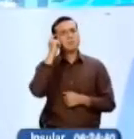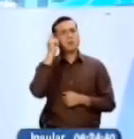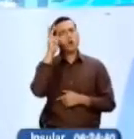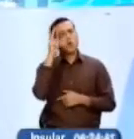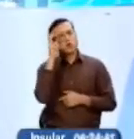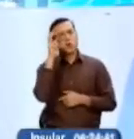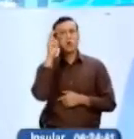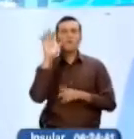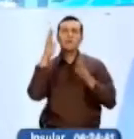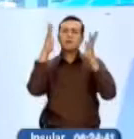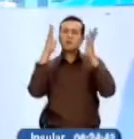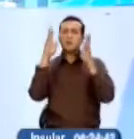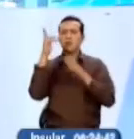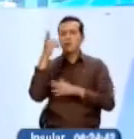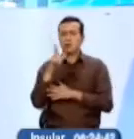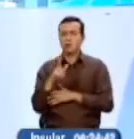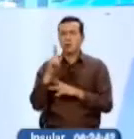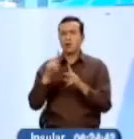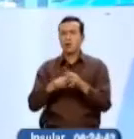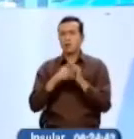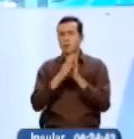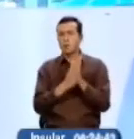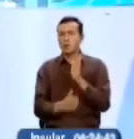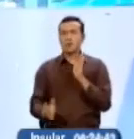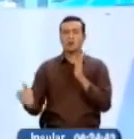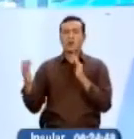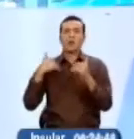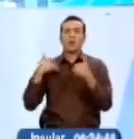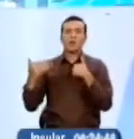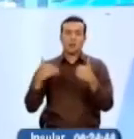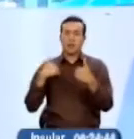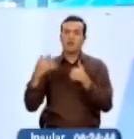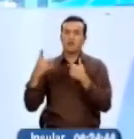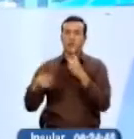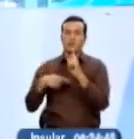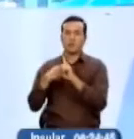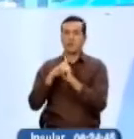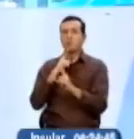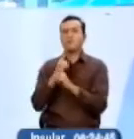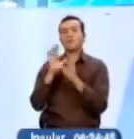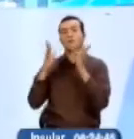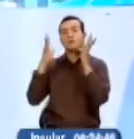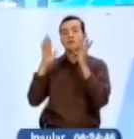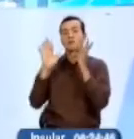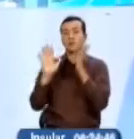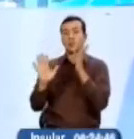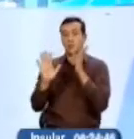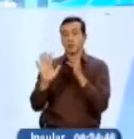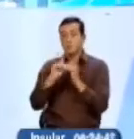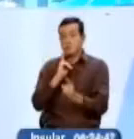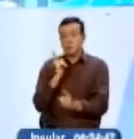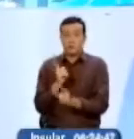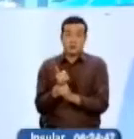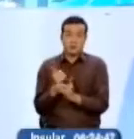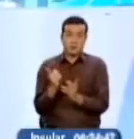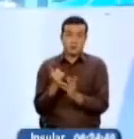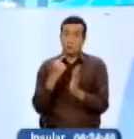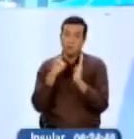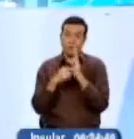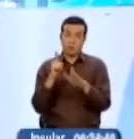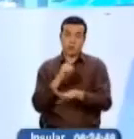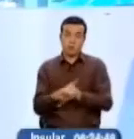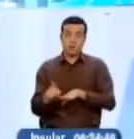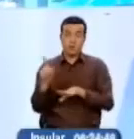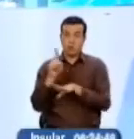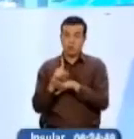festival de loja entra en el circuito teatral y se va a complementar con el festival iberoamericano de hecho la directora del